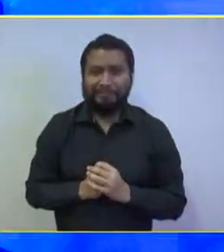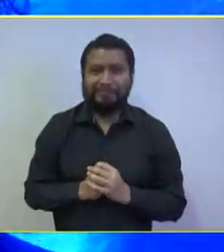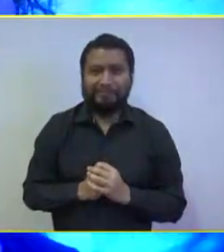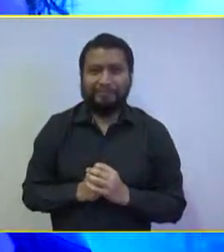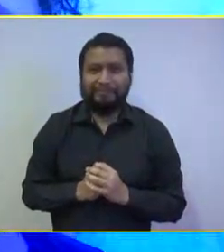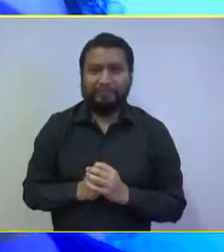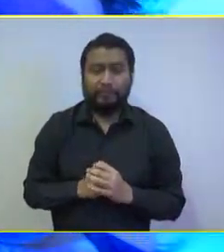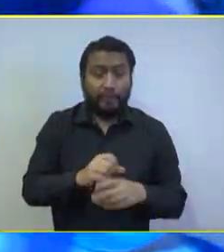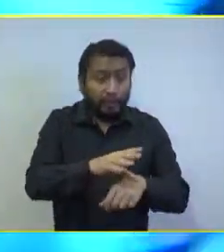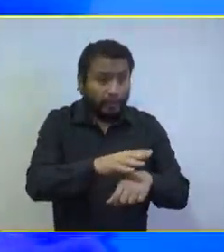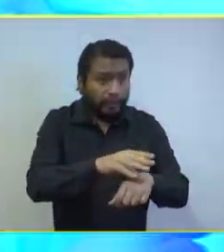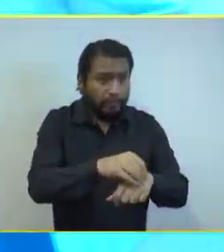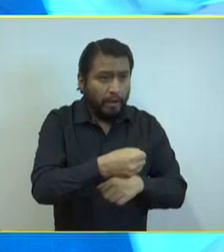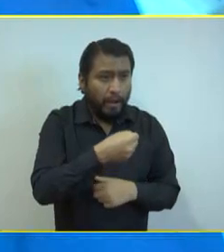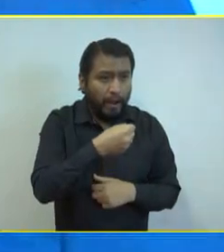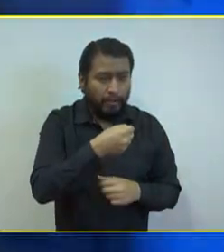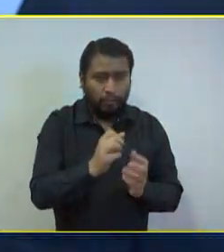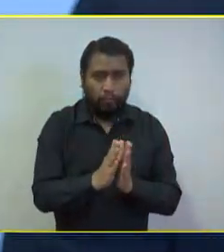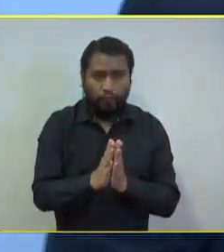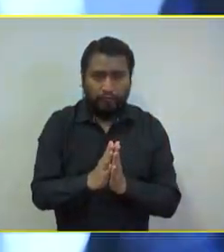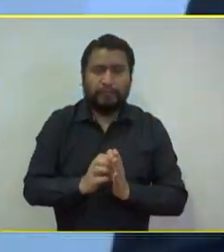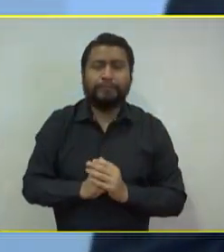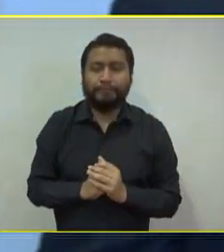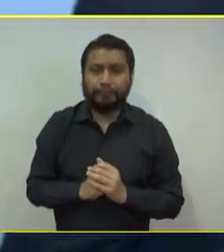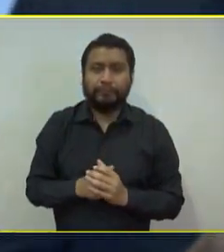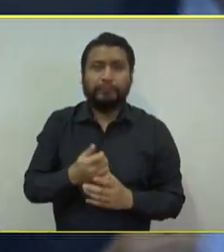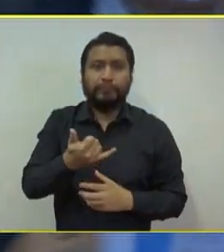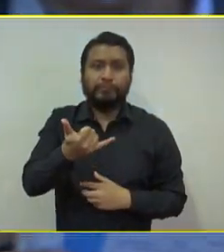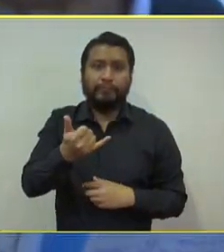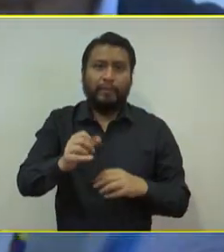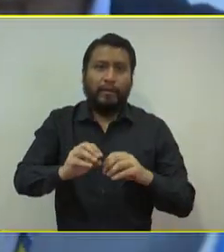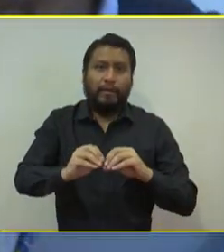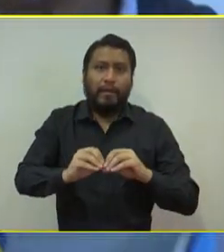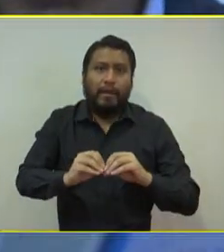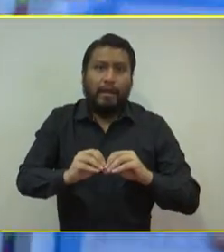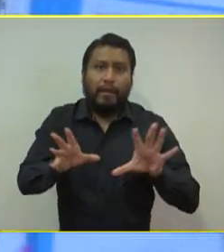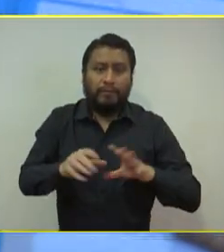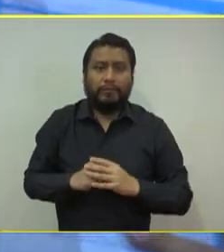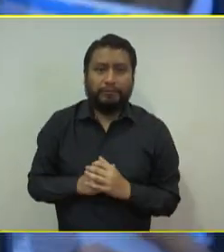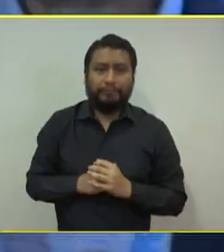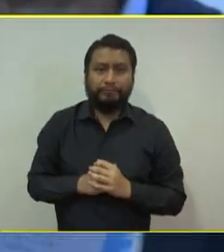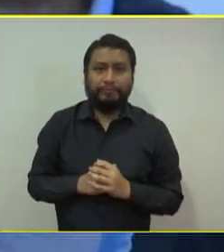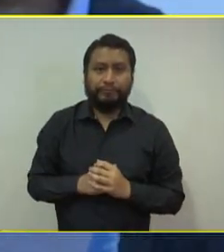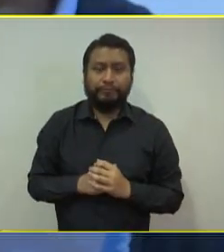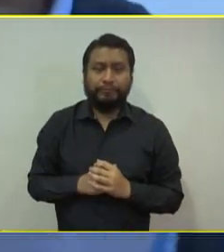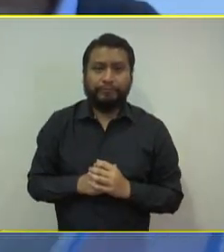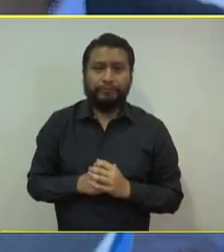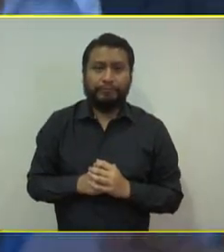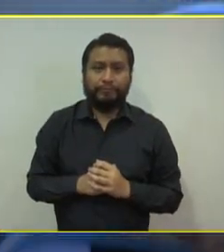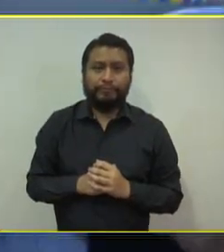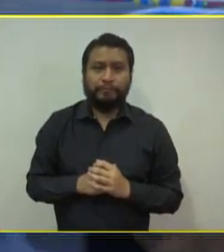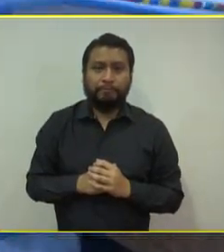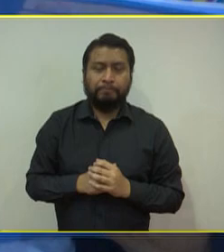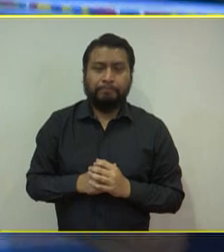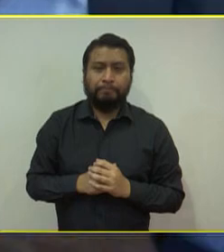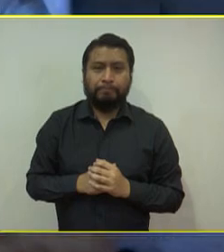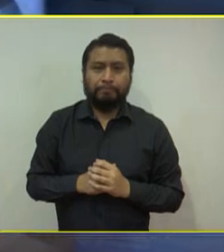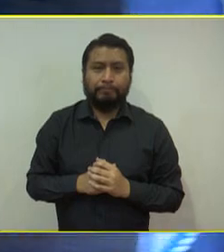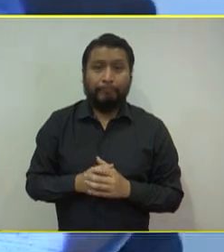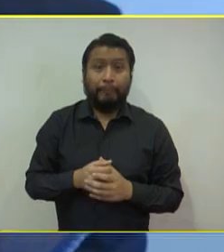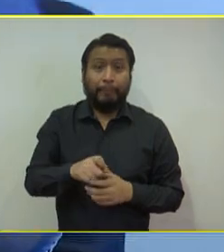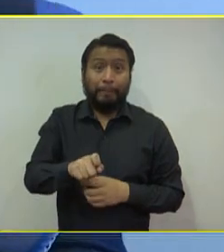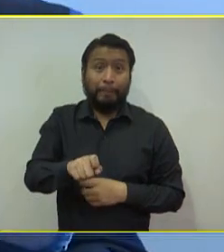por favor? Gracias, ¿no? Y por supuesto, ¿no? En coherencia con esta